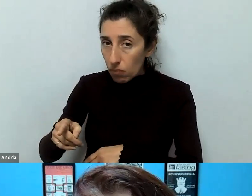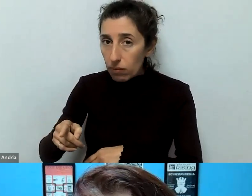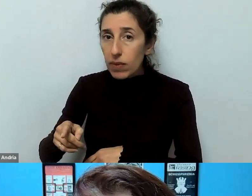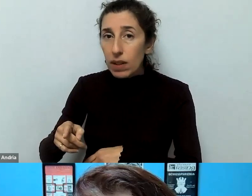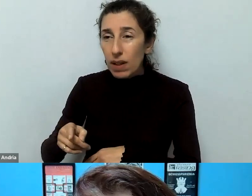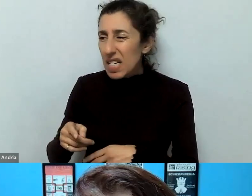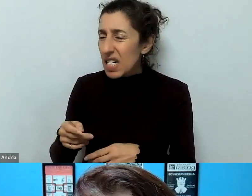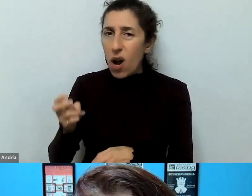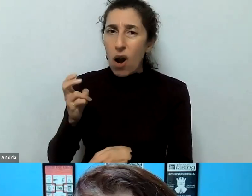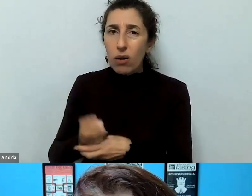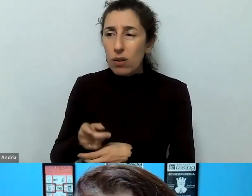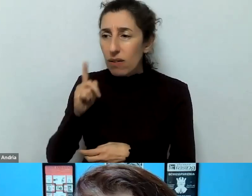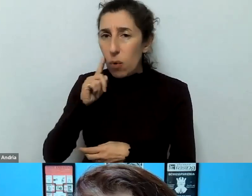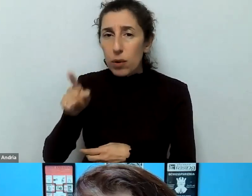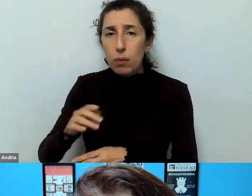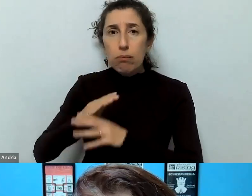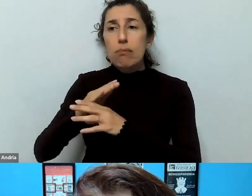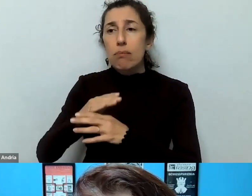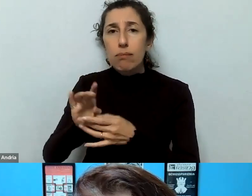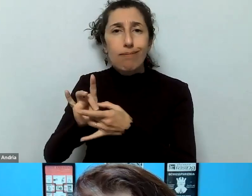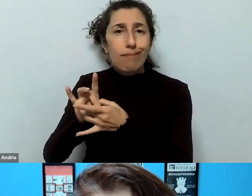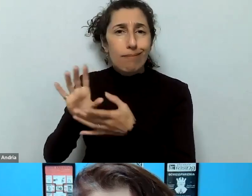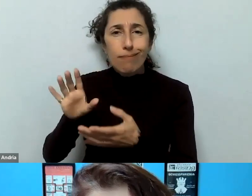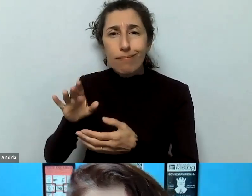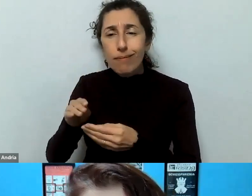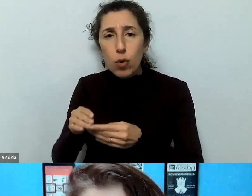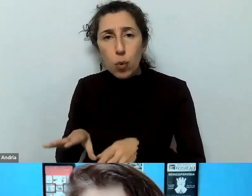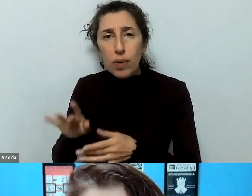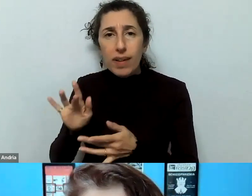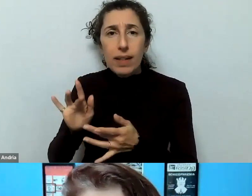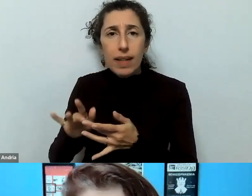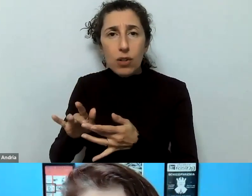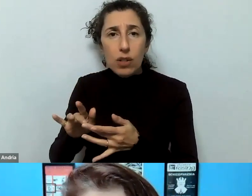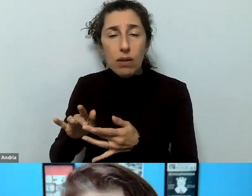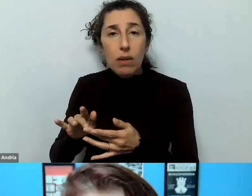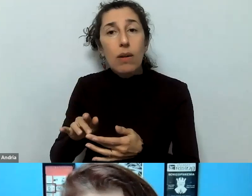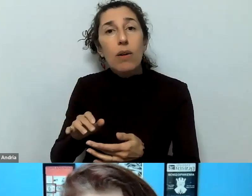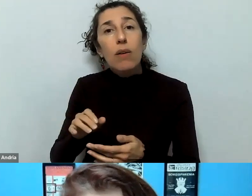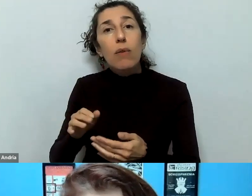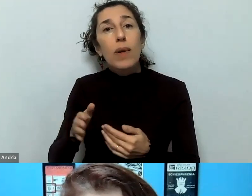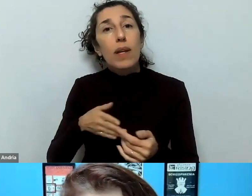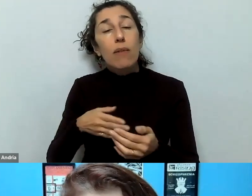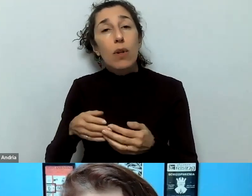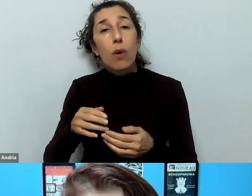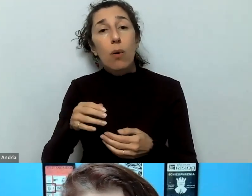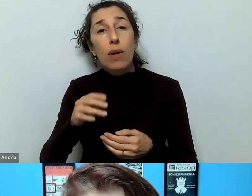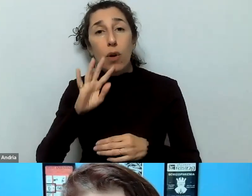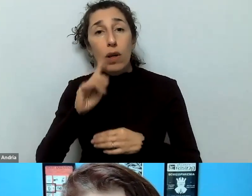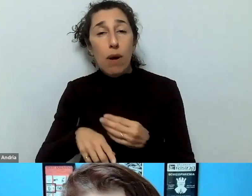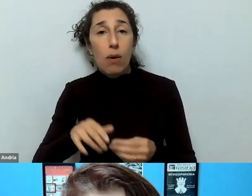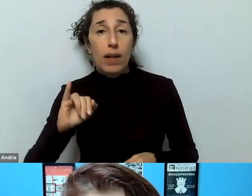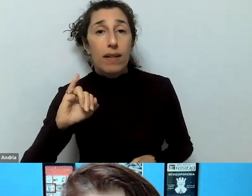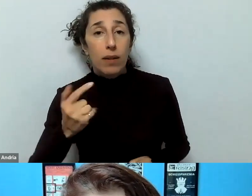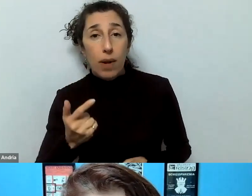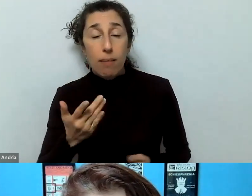Ha de ser difícil perder esa conexión. Y invita a ese niño a la